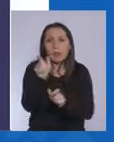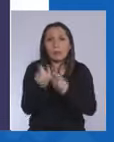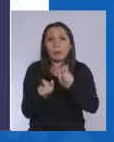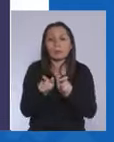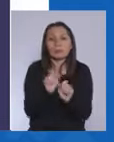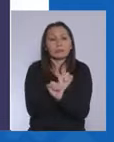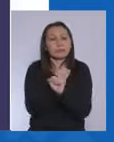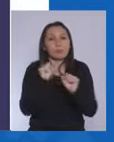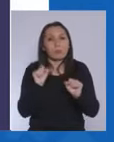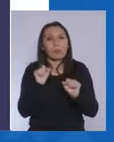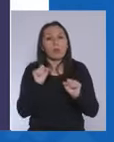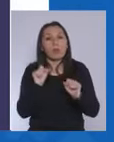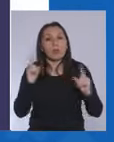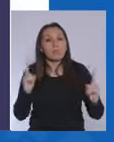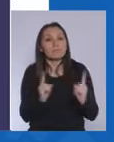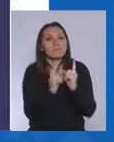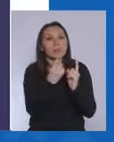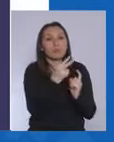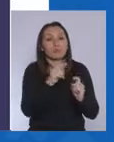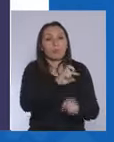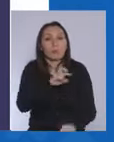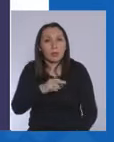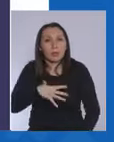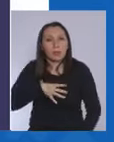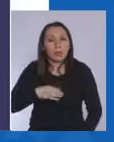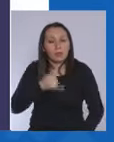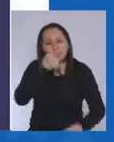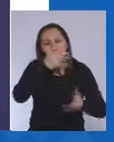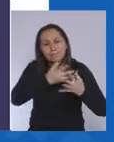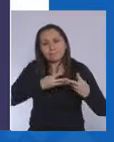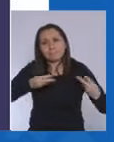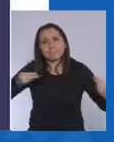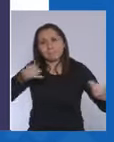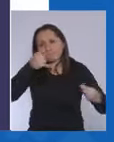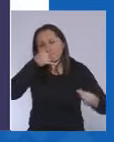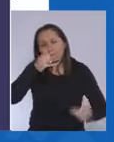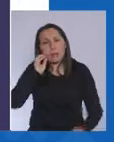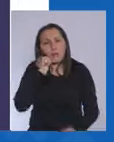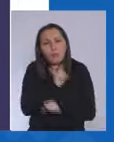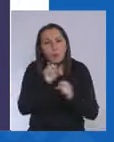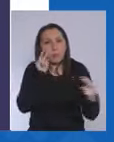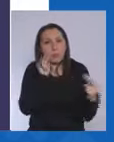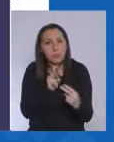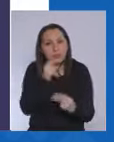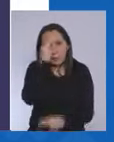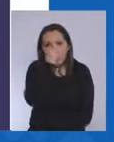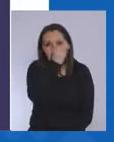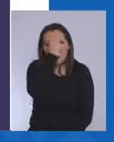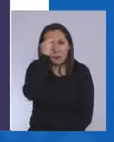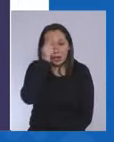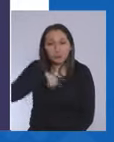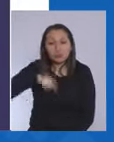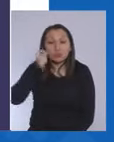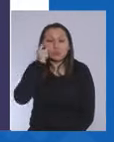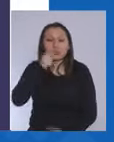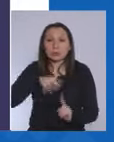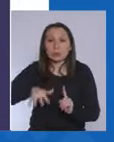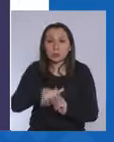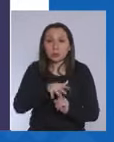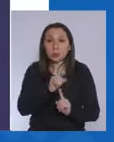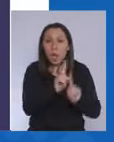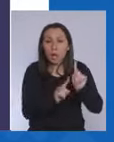que no han podido reencontrarse con sus padres con sus hijos con sus abuelos durante mucho tiempo desde marzo hemos conocido situaciones